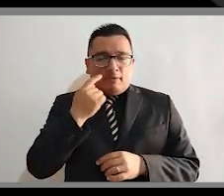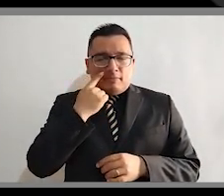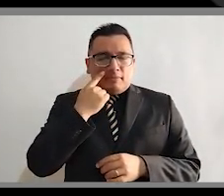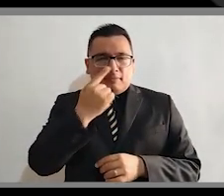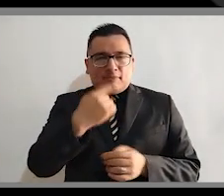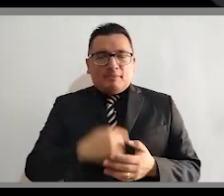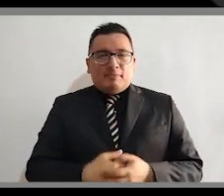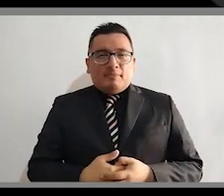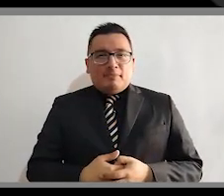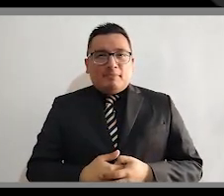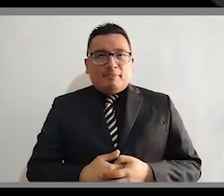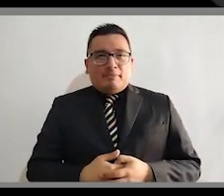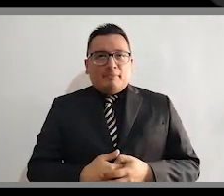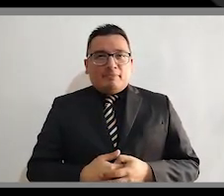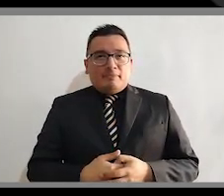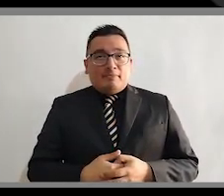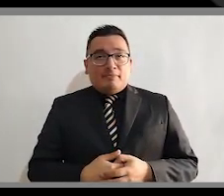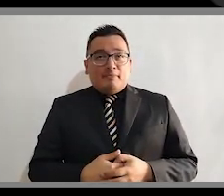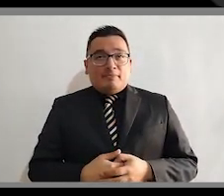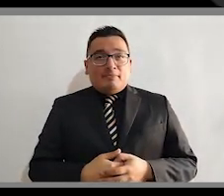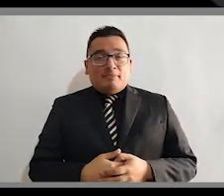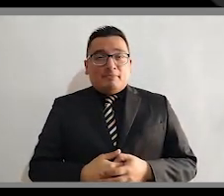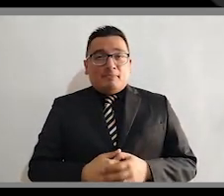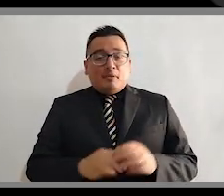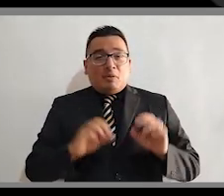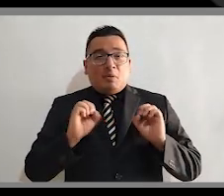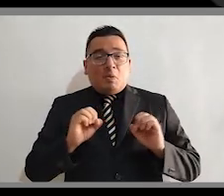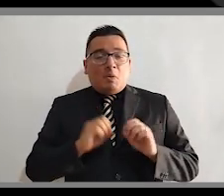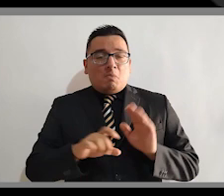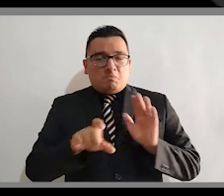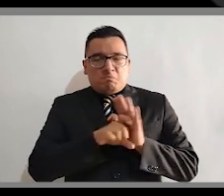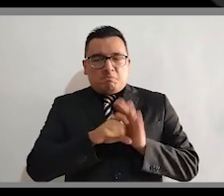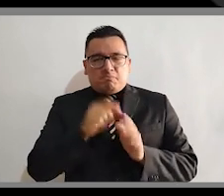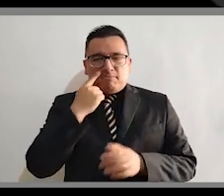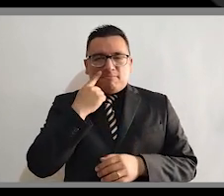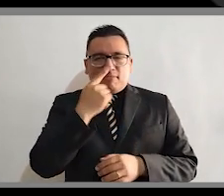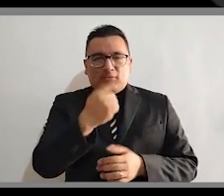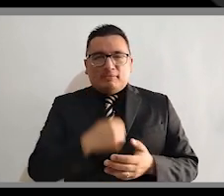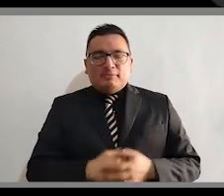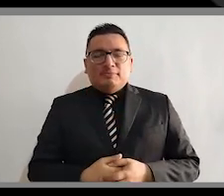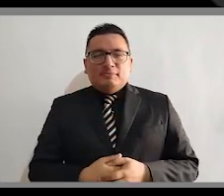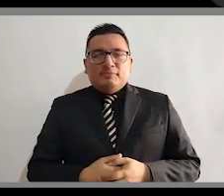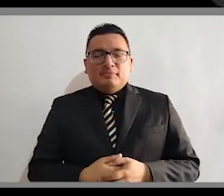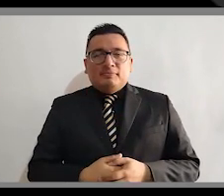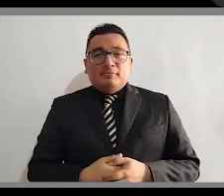sociales, en Facebook como laurna.programa radiofónico del IEC, en Instagram,